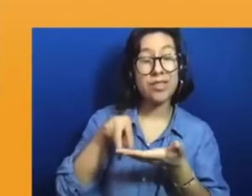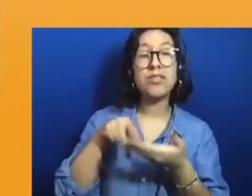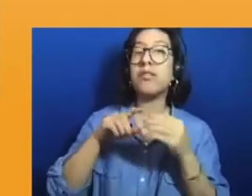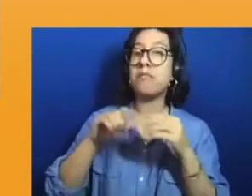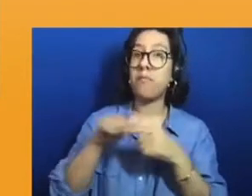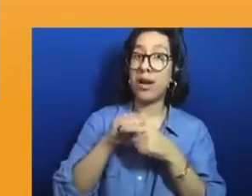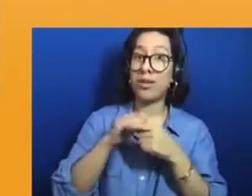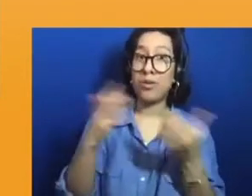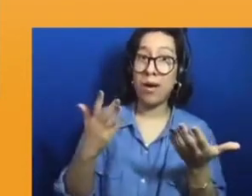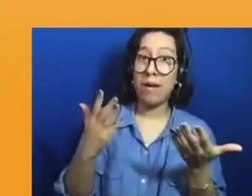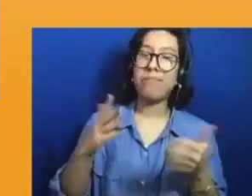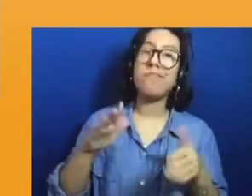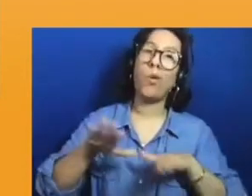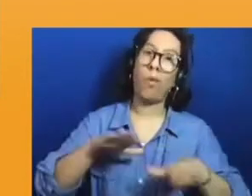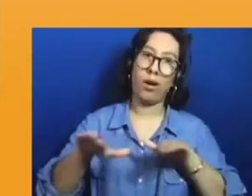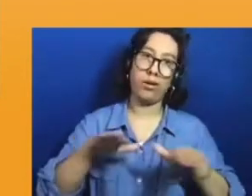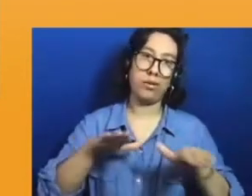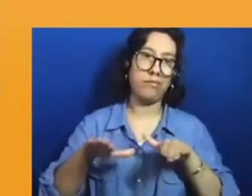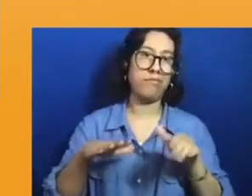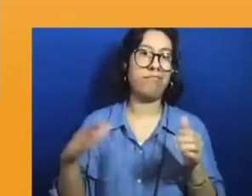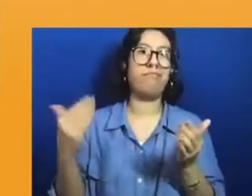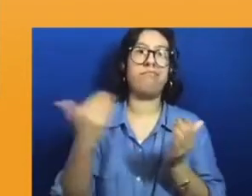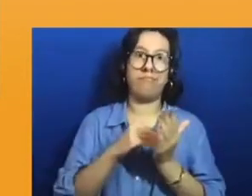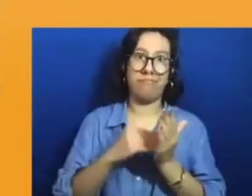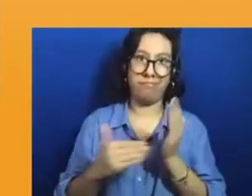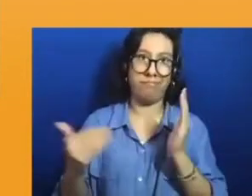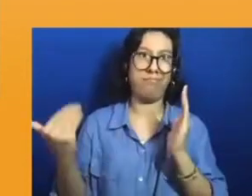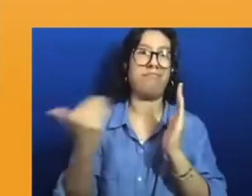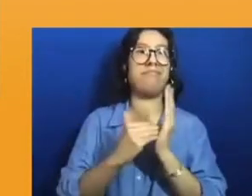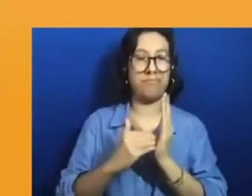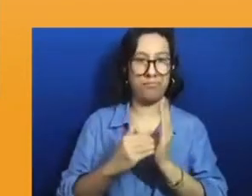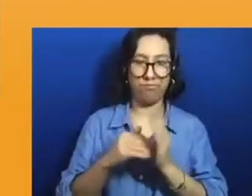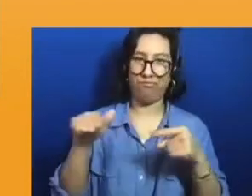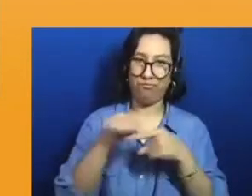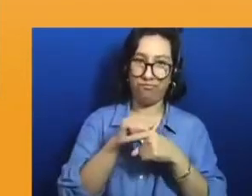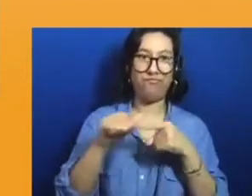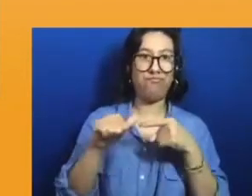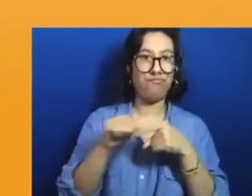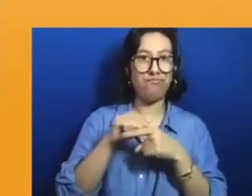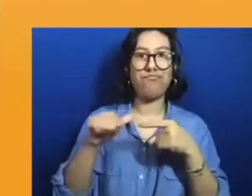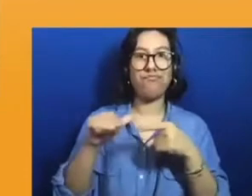caminar una y otra vez